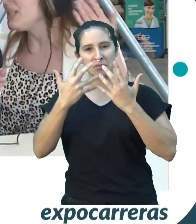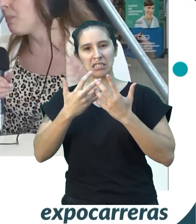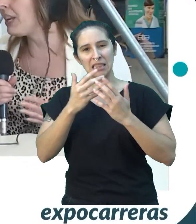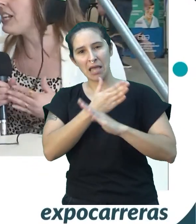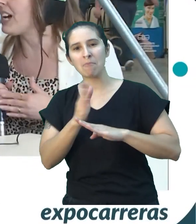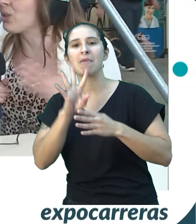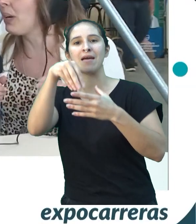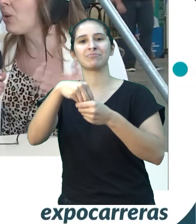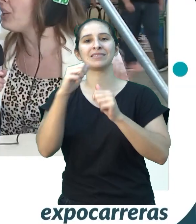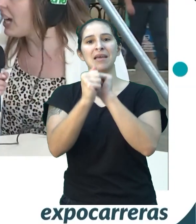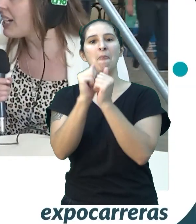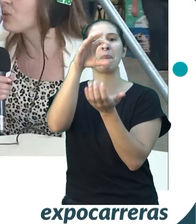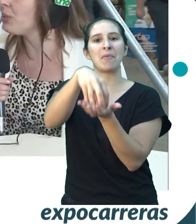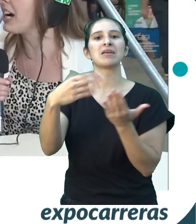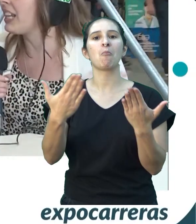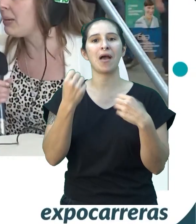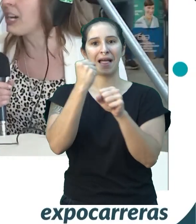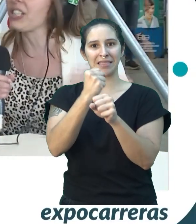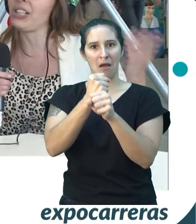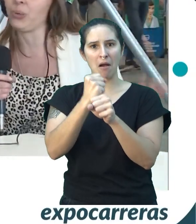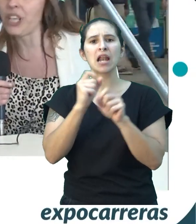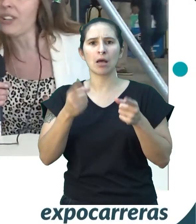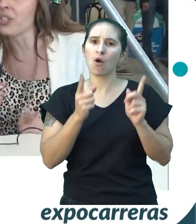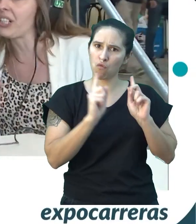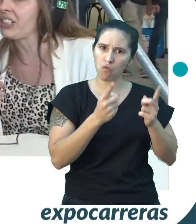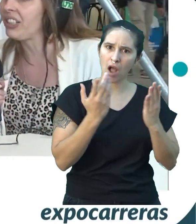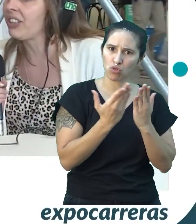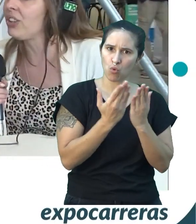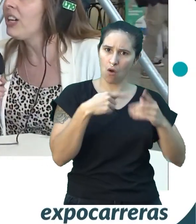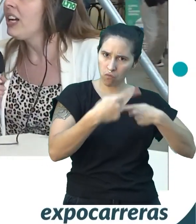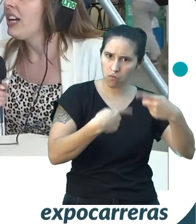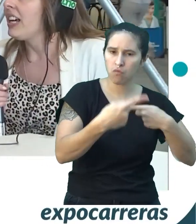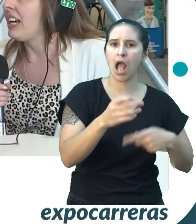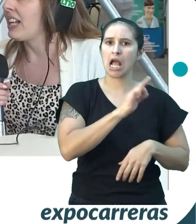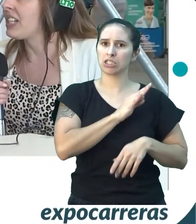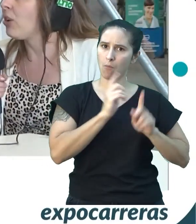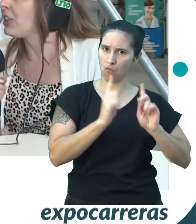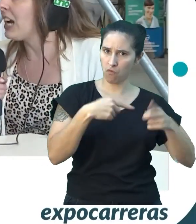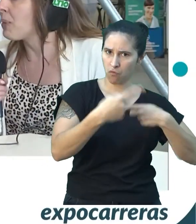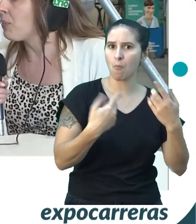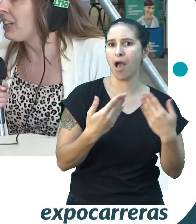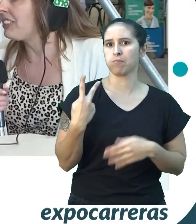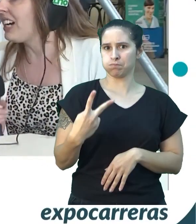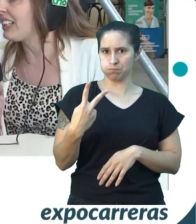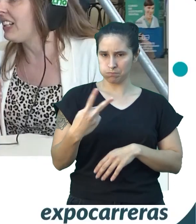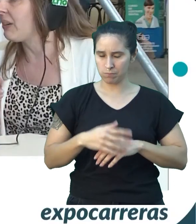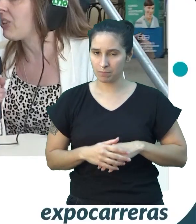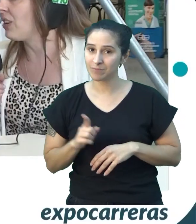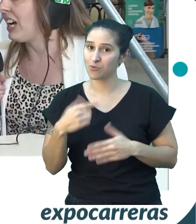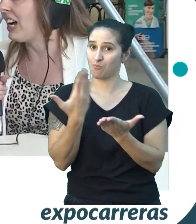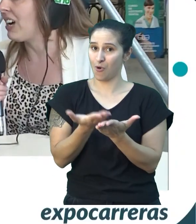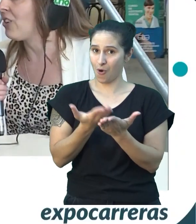y puedan a su vez cuidar su vida académica, seguir estudiando, seguir rindiendo. Así que es otra de las propuestas que tiene que